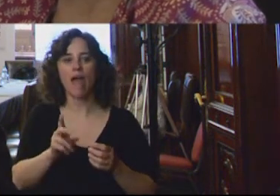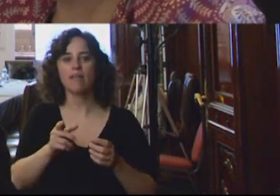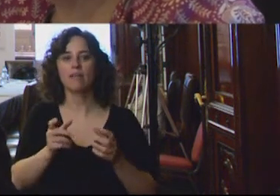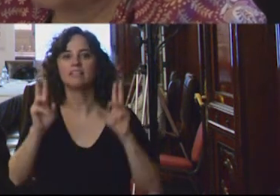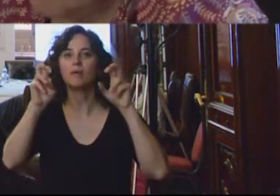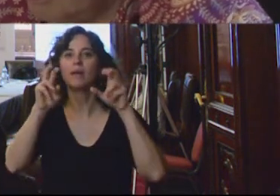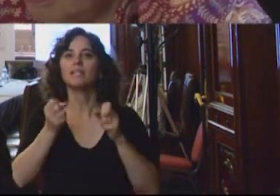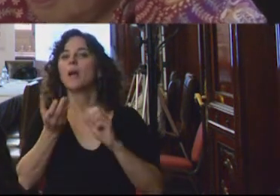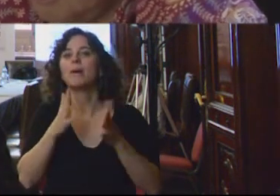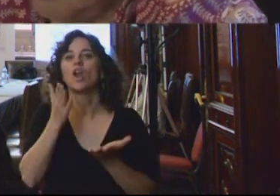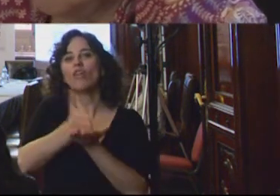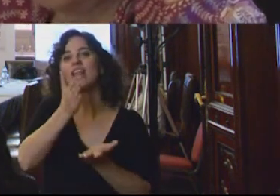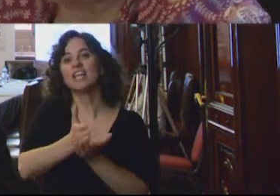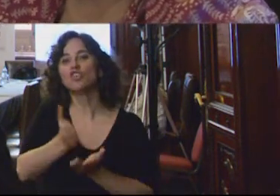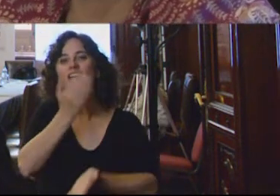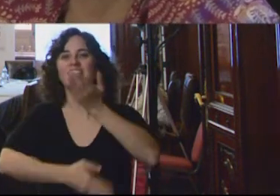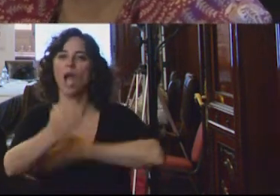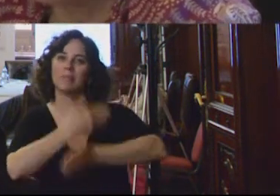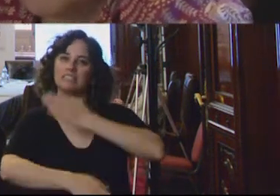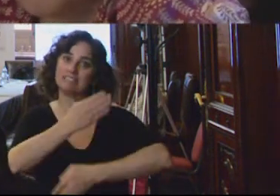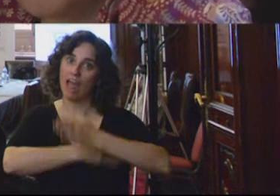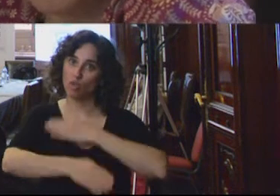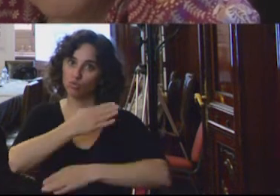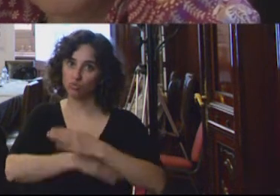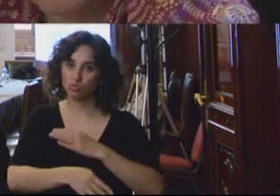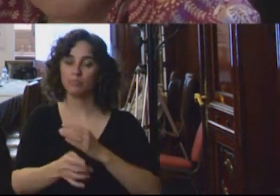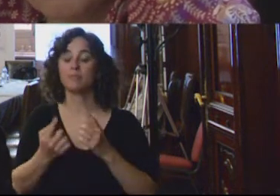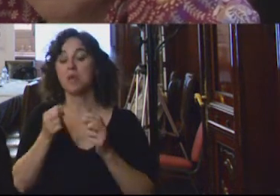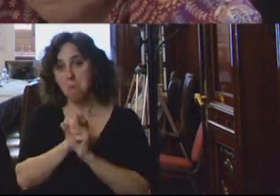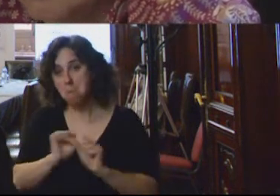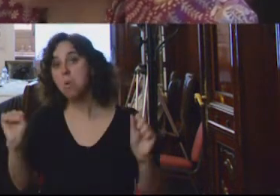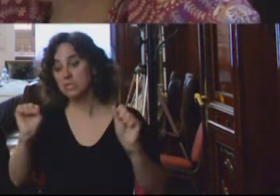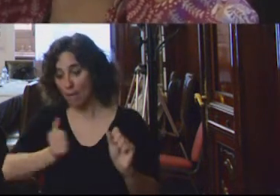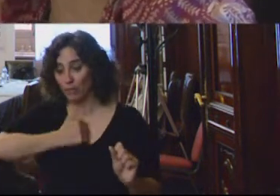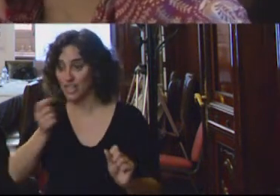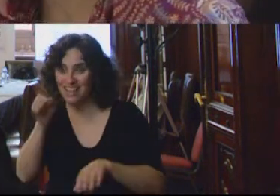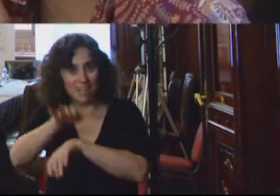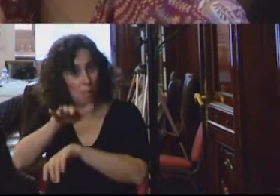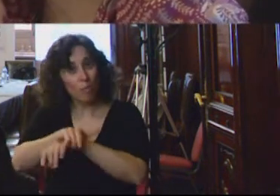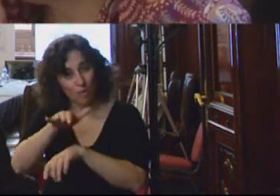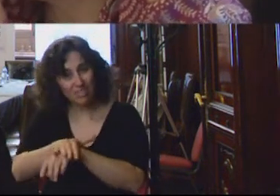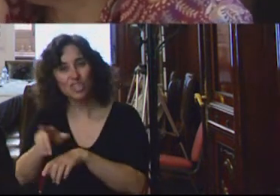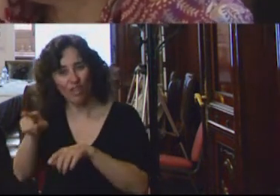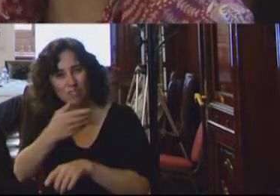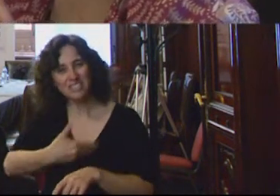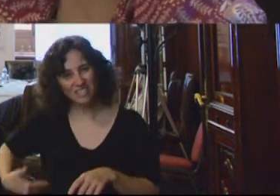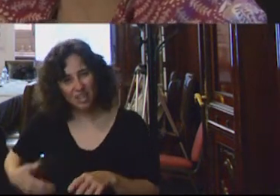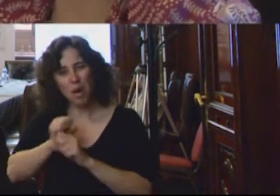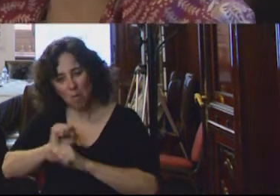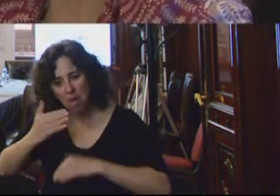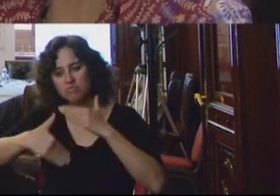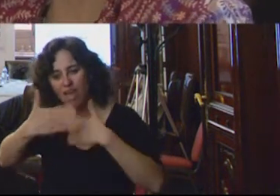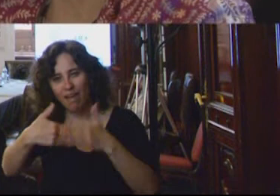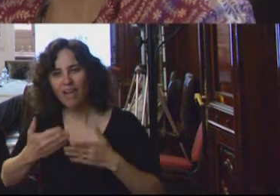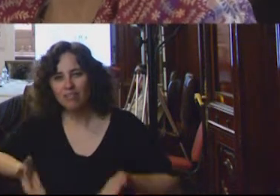los derechos de los discapacitados, ¿no? Quizá aprovechar ese momento para seguir adelante en un